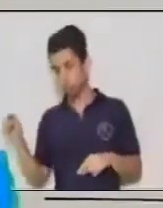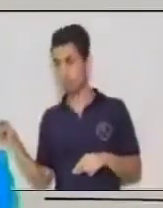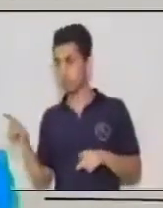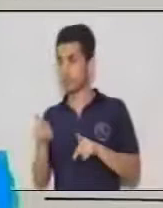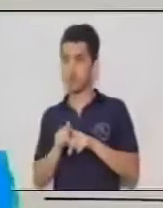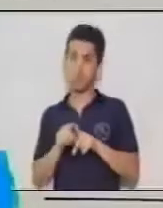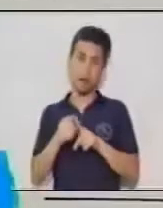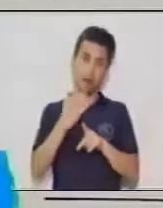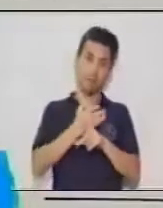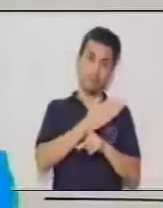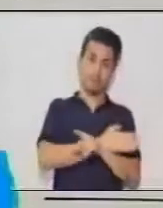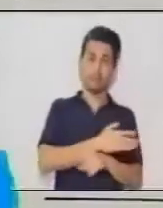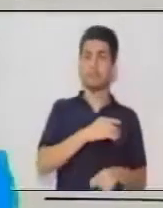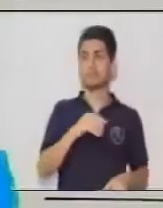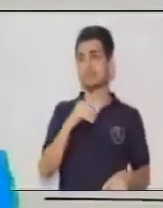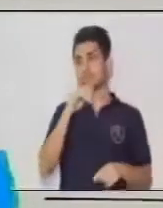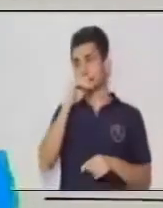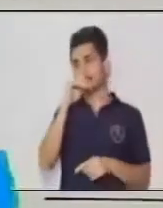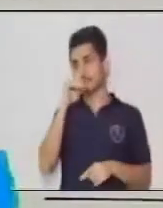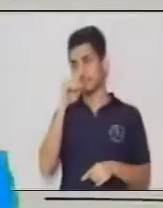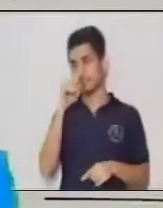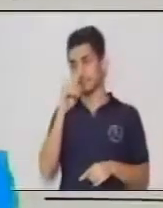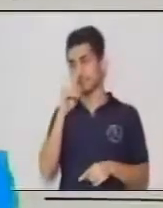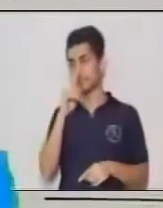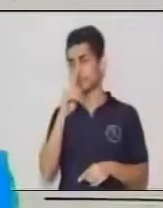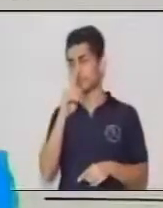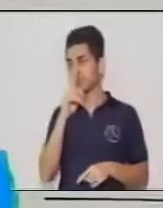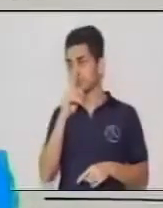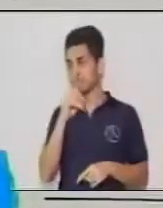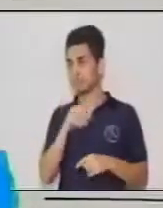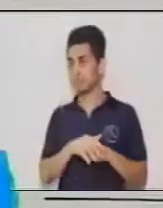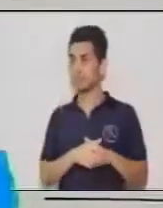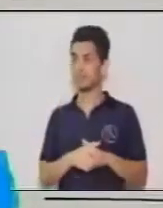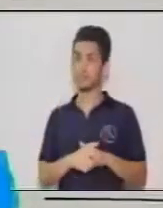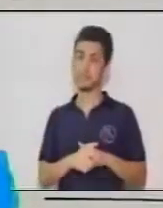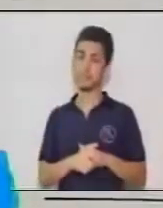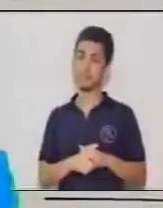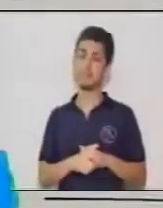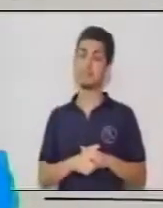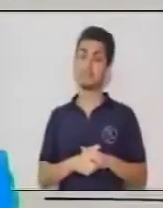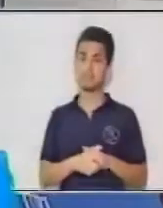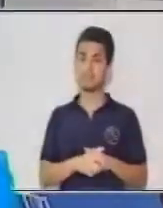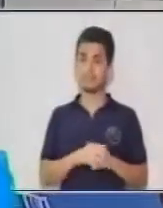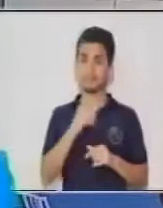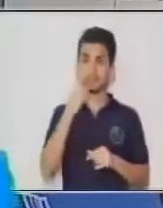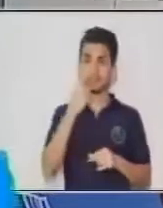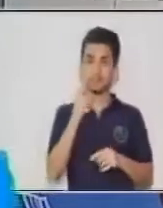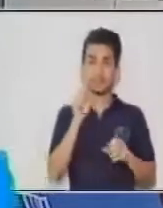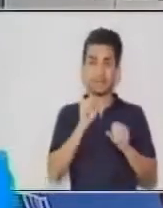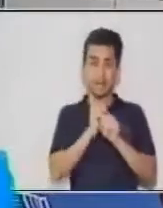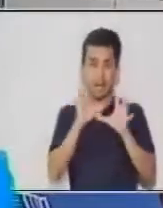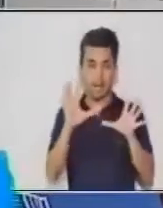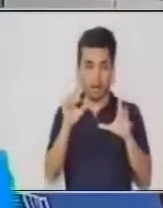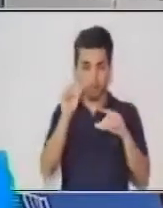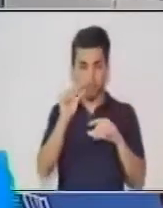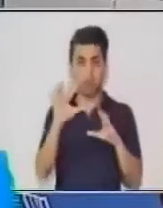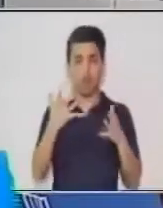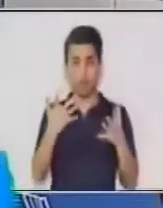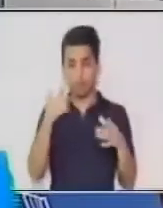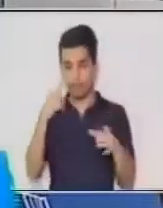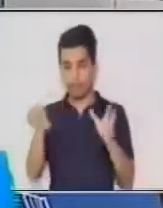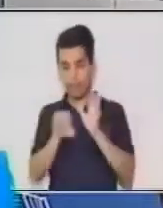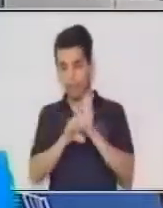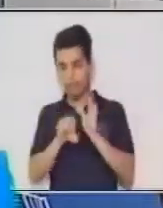viendo anteriormente. ¿Sí? Ok, vamos a aclarar esto un poquito con unos